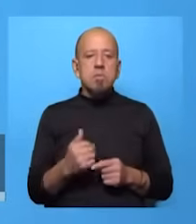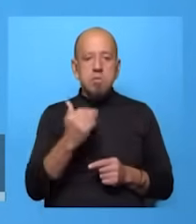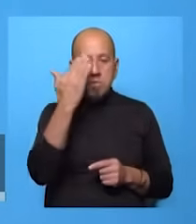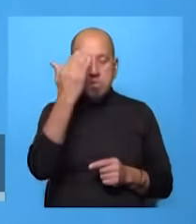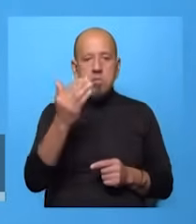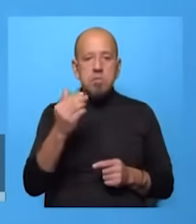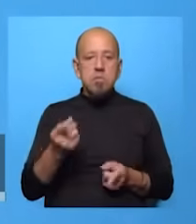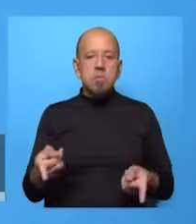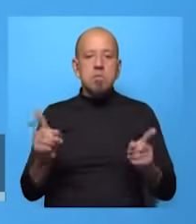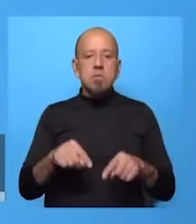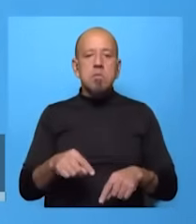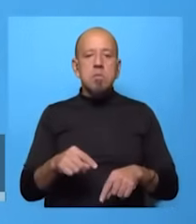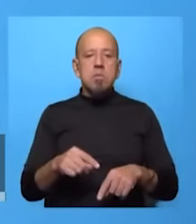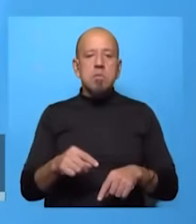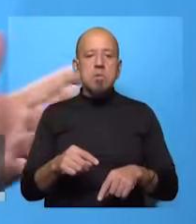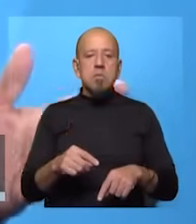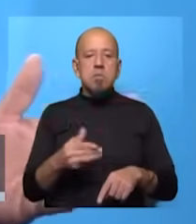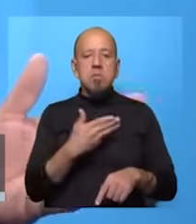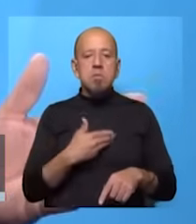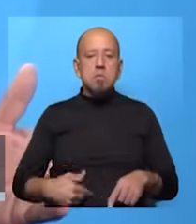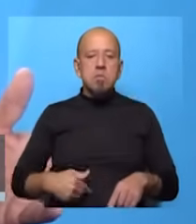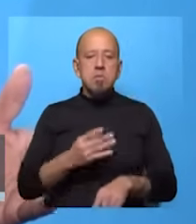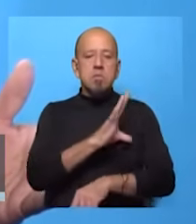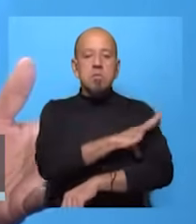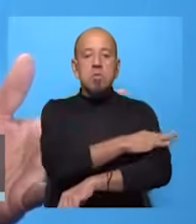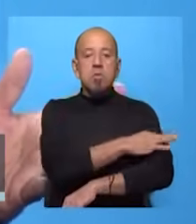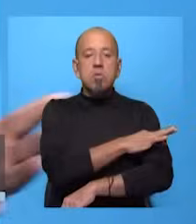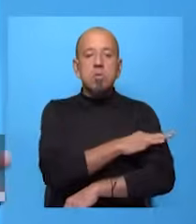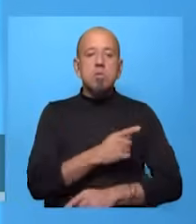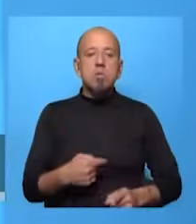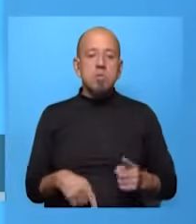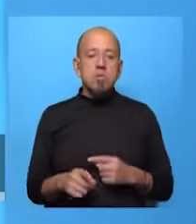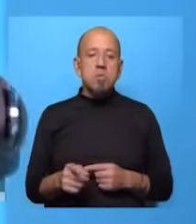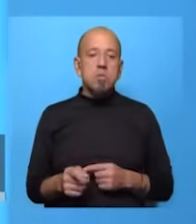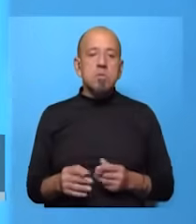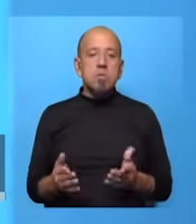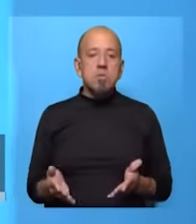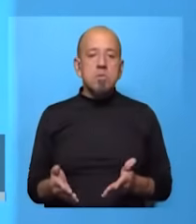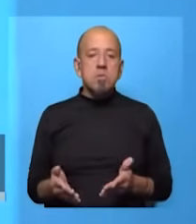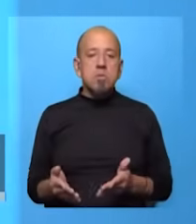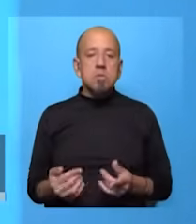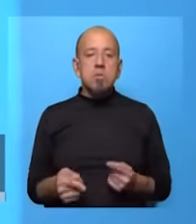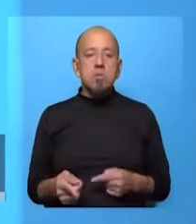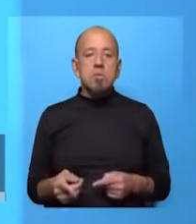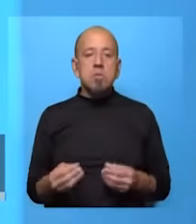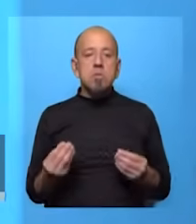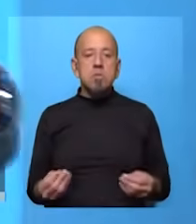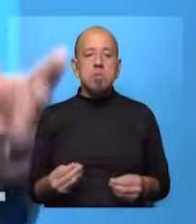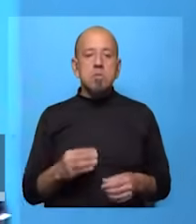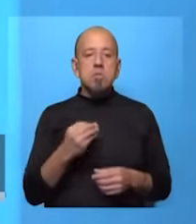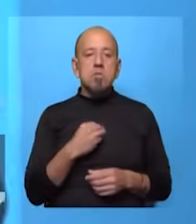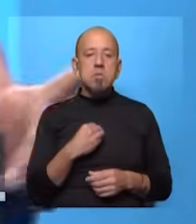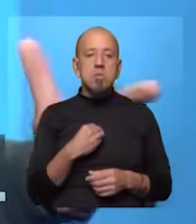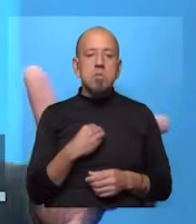vuelva al gobierno de la mano de or bueno eso a las claras este de cómo En definitiva la confianza y lo que